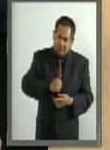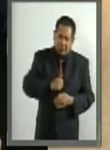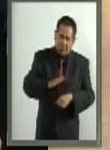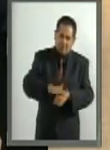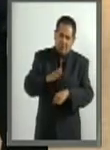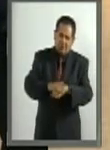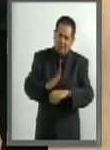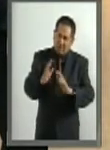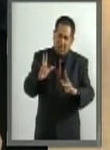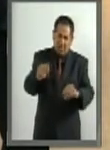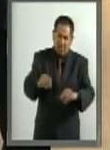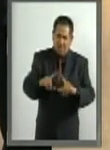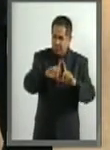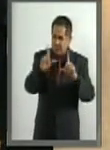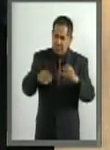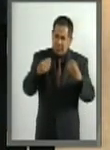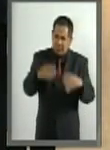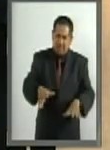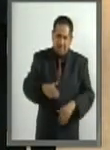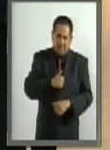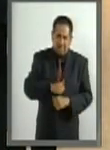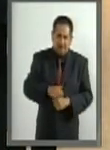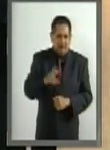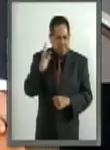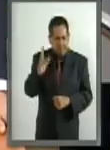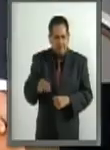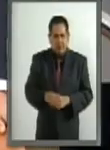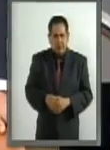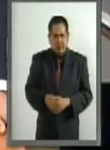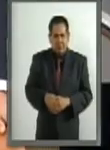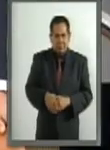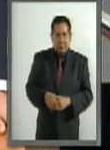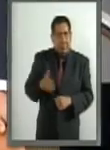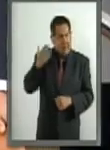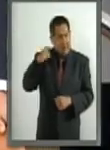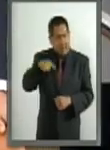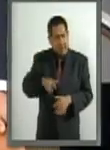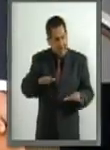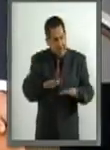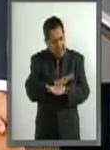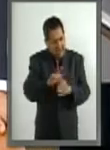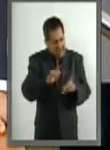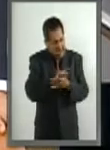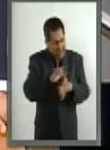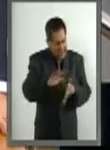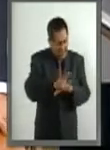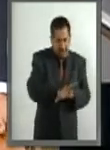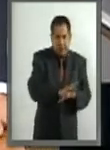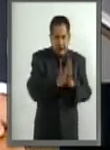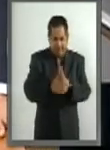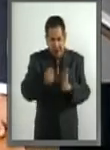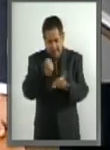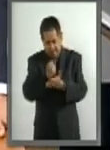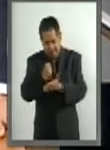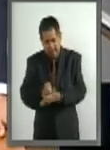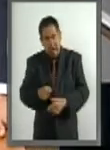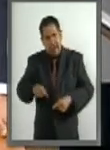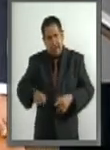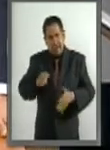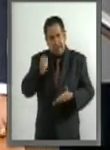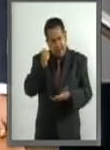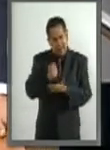a este país y a esta sociedad. Aquí se aprobaron las reformas estructurales y aquí se han aprobado